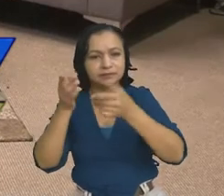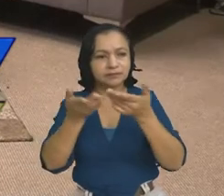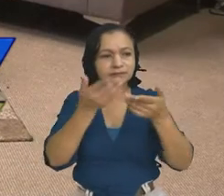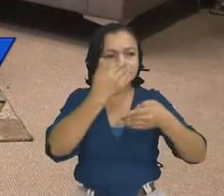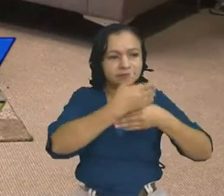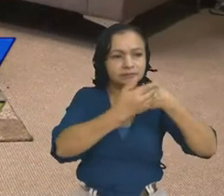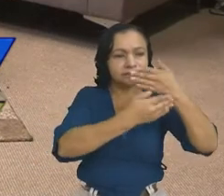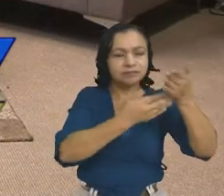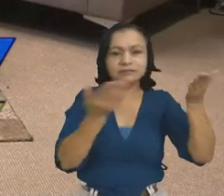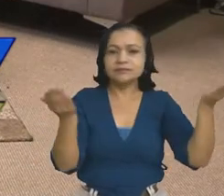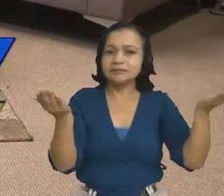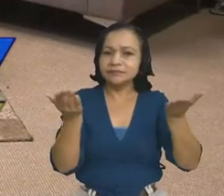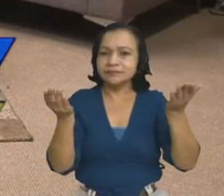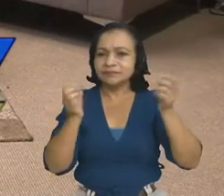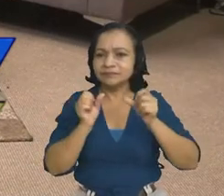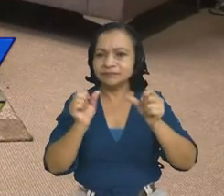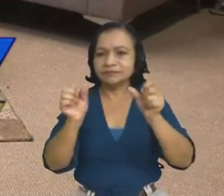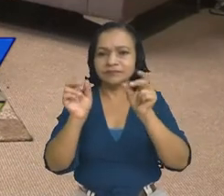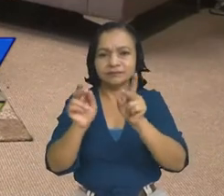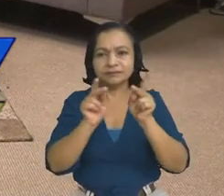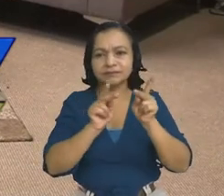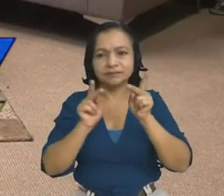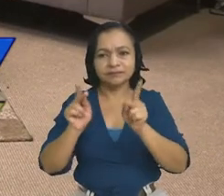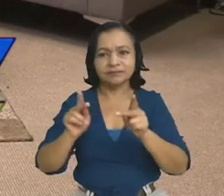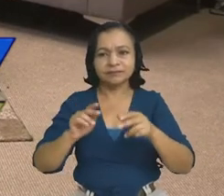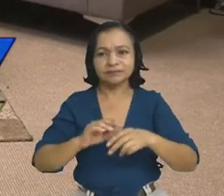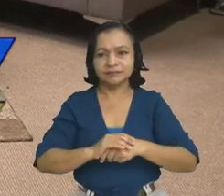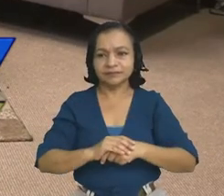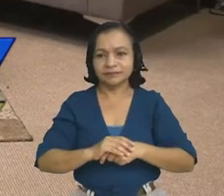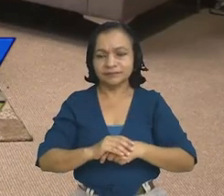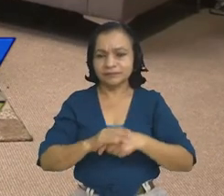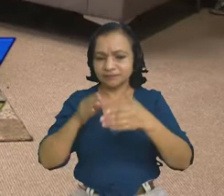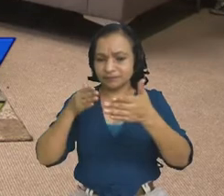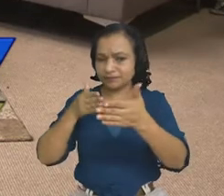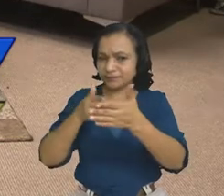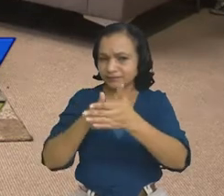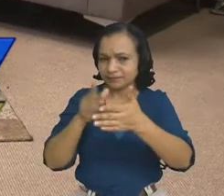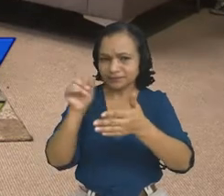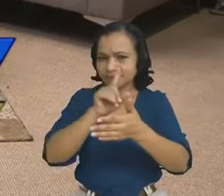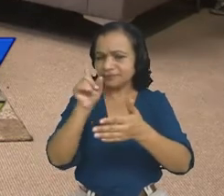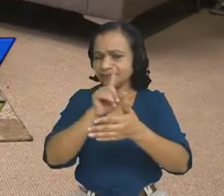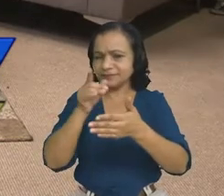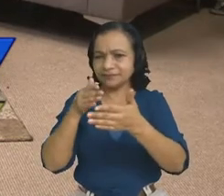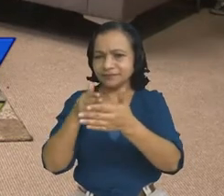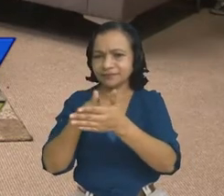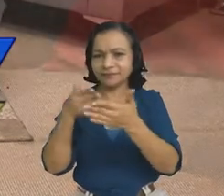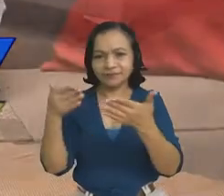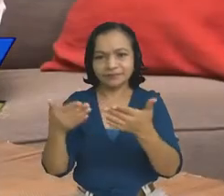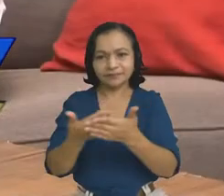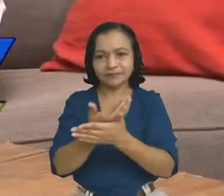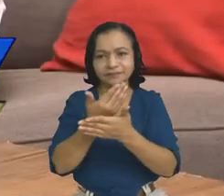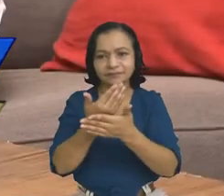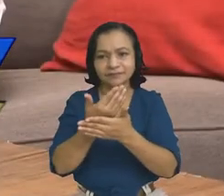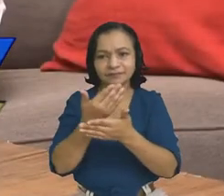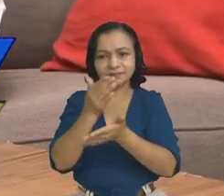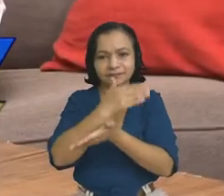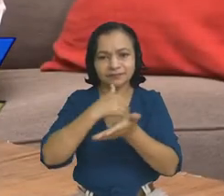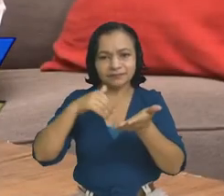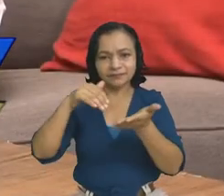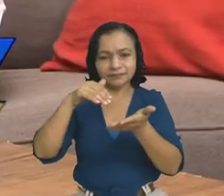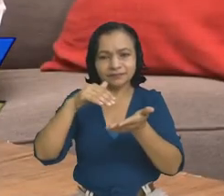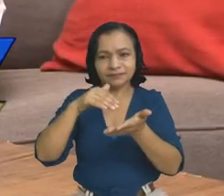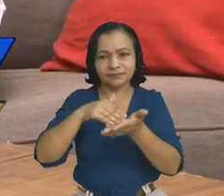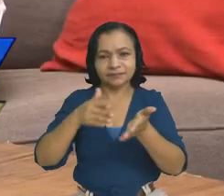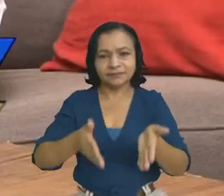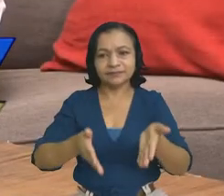cotidiana, ¿no?, que se le continuará dando a nuestro pueblo? Realmente no se va a detener, porque este nuevo hospital o este Centro Nacional de